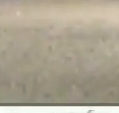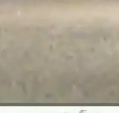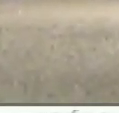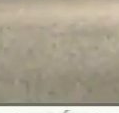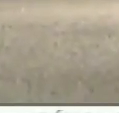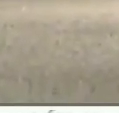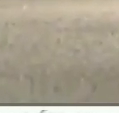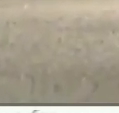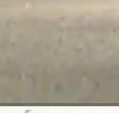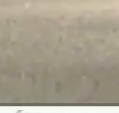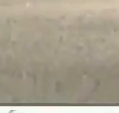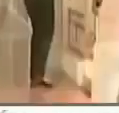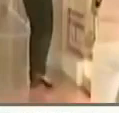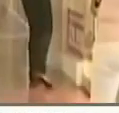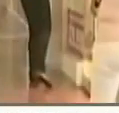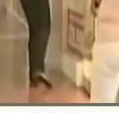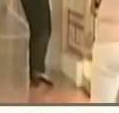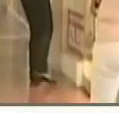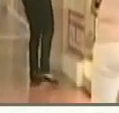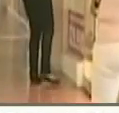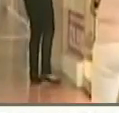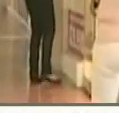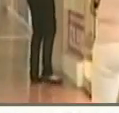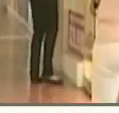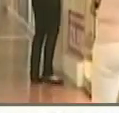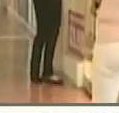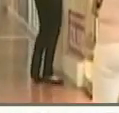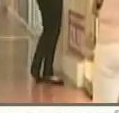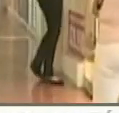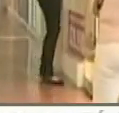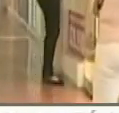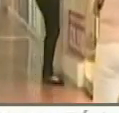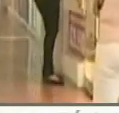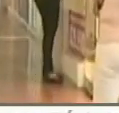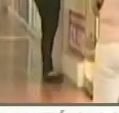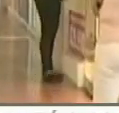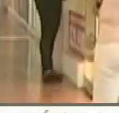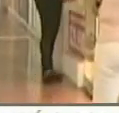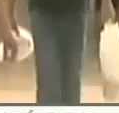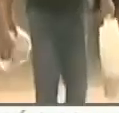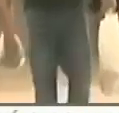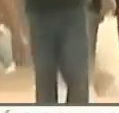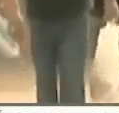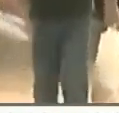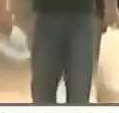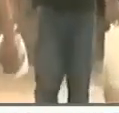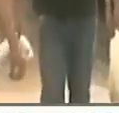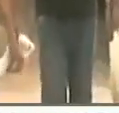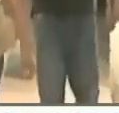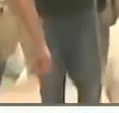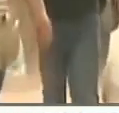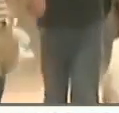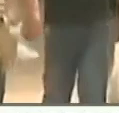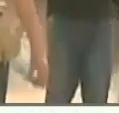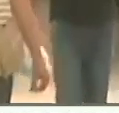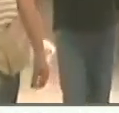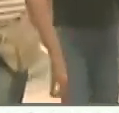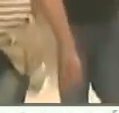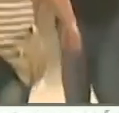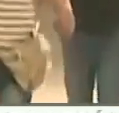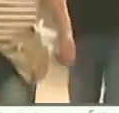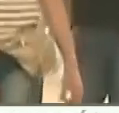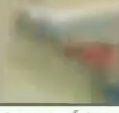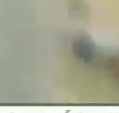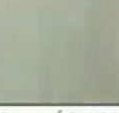La Semana Santa transcurrió en Colombia con un alto número de nuevos casos positivos día a día. En el más reciente reporte